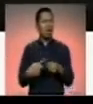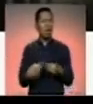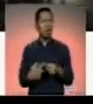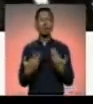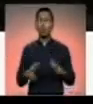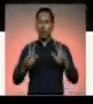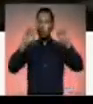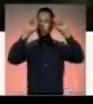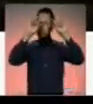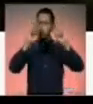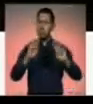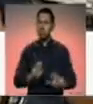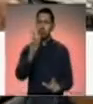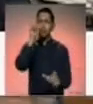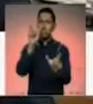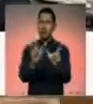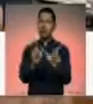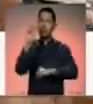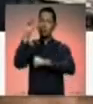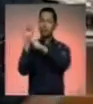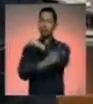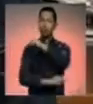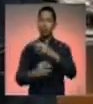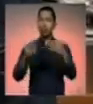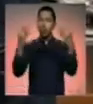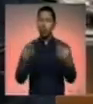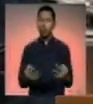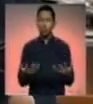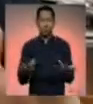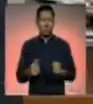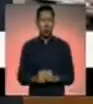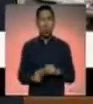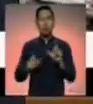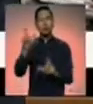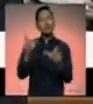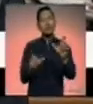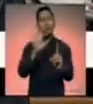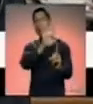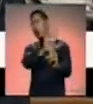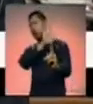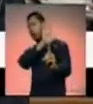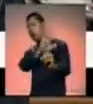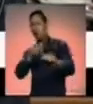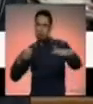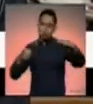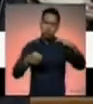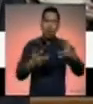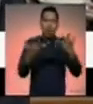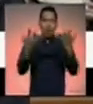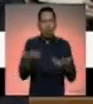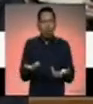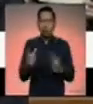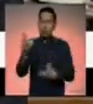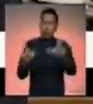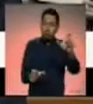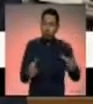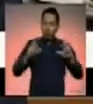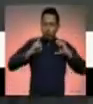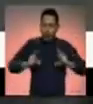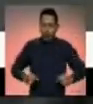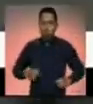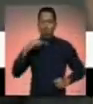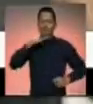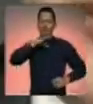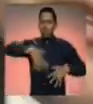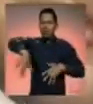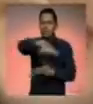siendo investigado por la fiscalía. Porque atenta contra la vida de los trabajadores, contra la seguridad y la salud de los vecinos y los transeúntes.